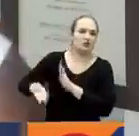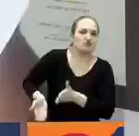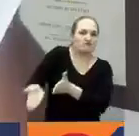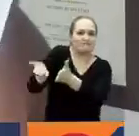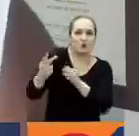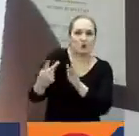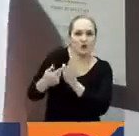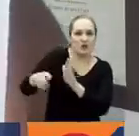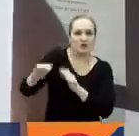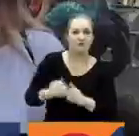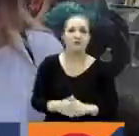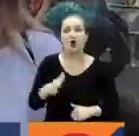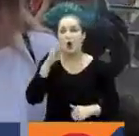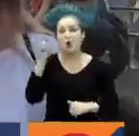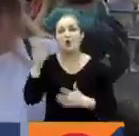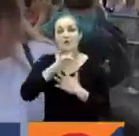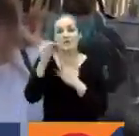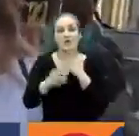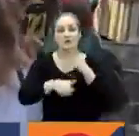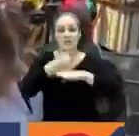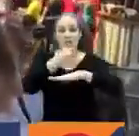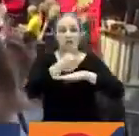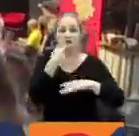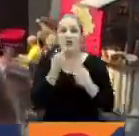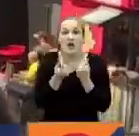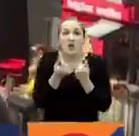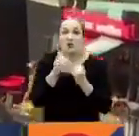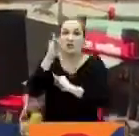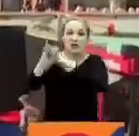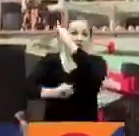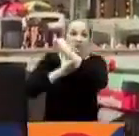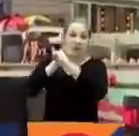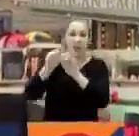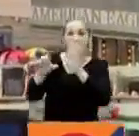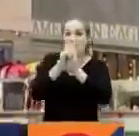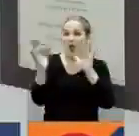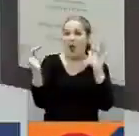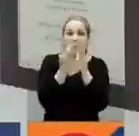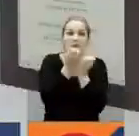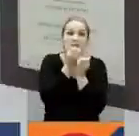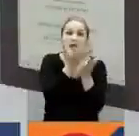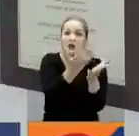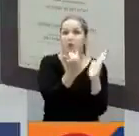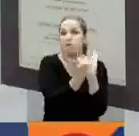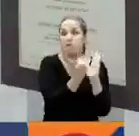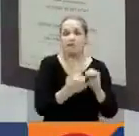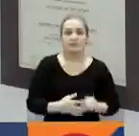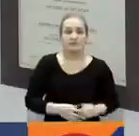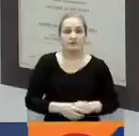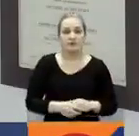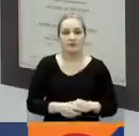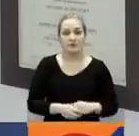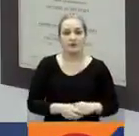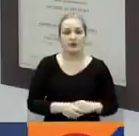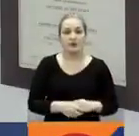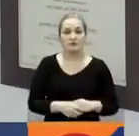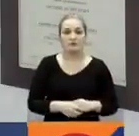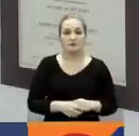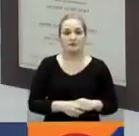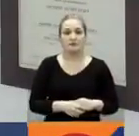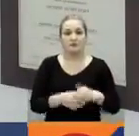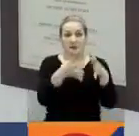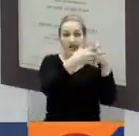lisandro junco ribeira director de la dian dijo que sus recursos en el exterior son legales y están declarados califican que eeuu es un paraíso